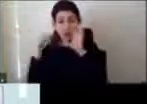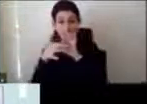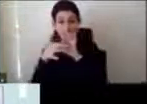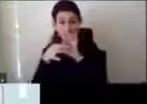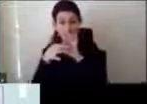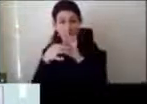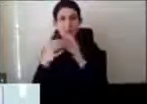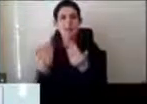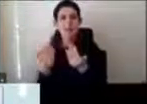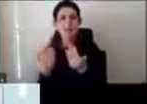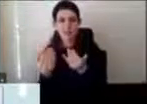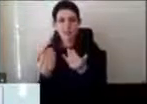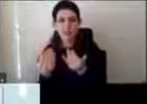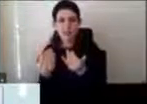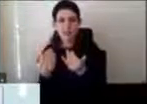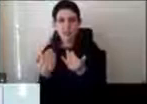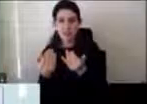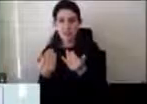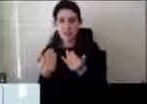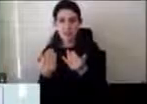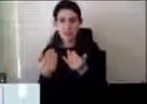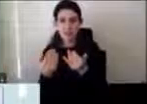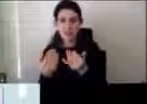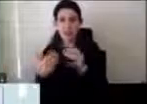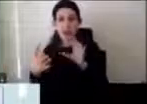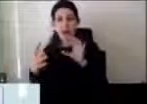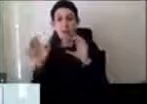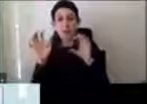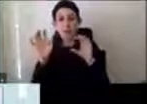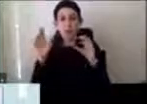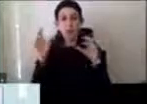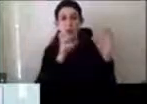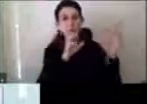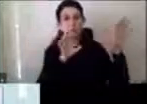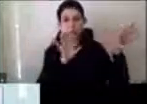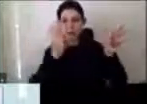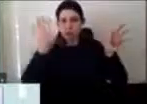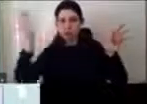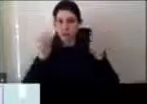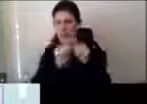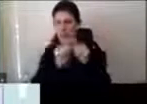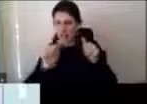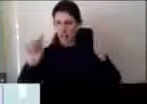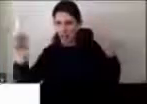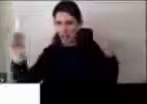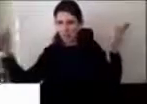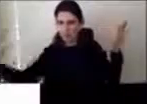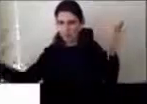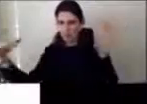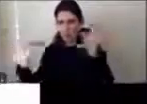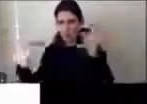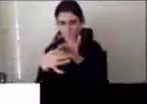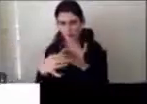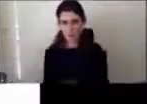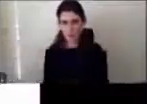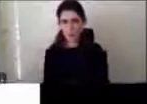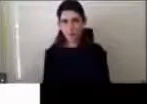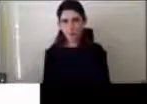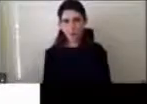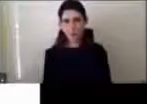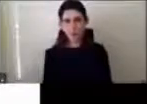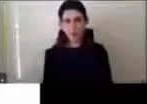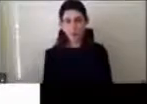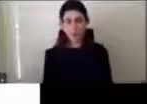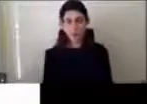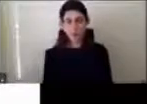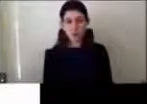involucra uniones de estructuras bastante alejadas una de la otra. Bueno,